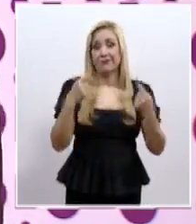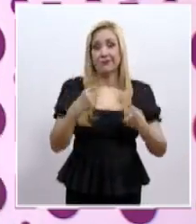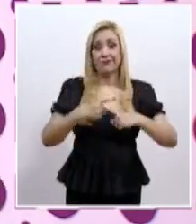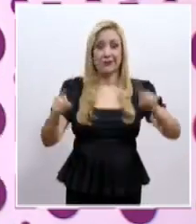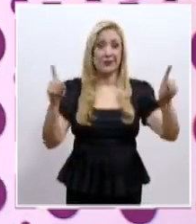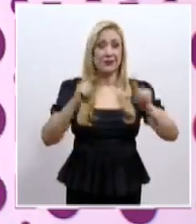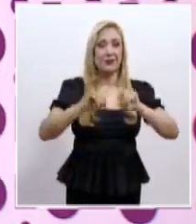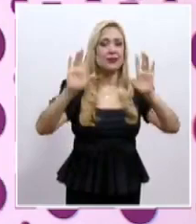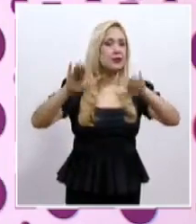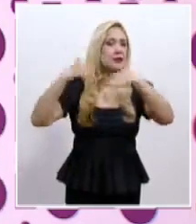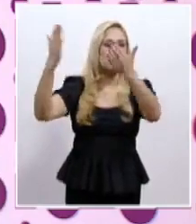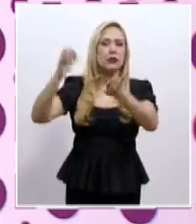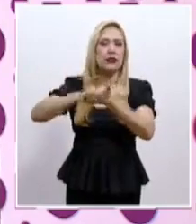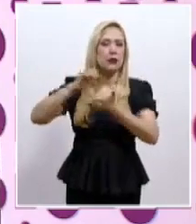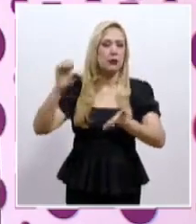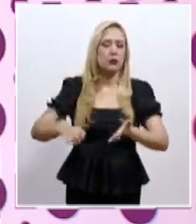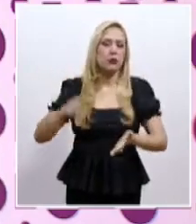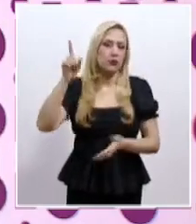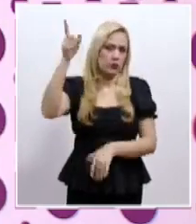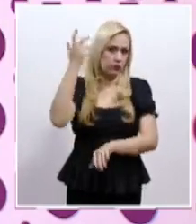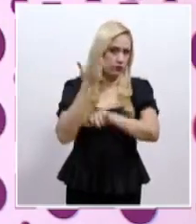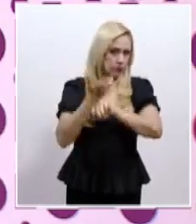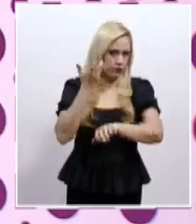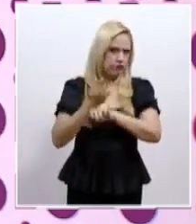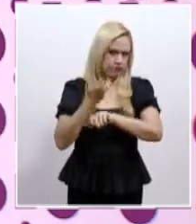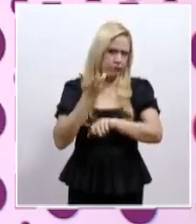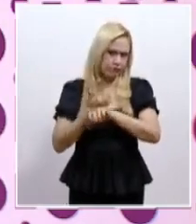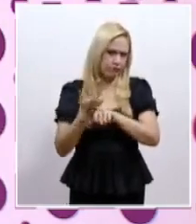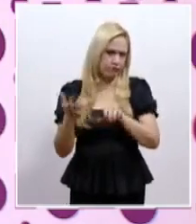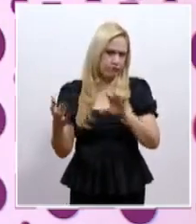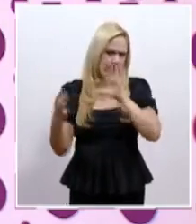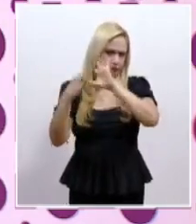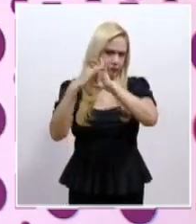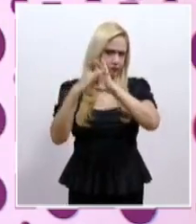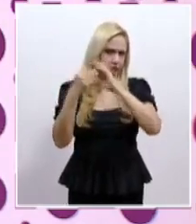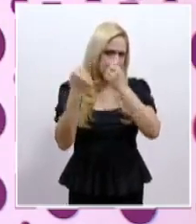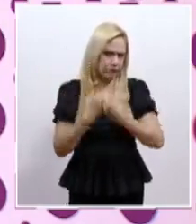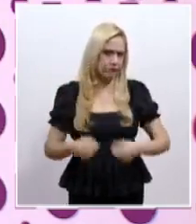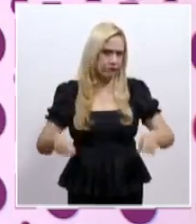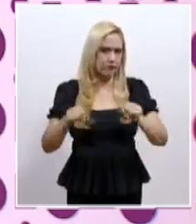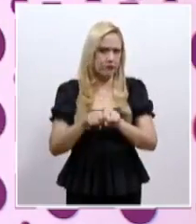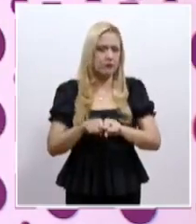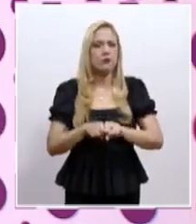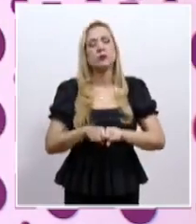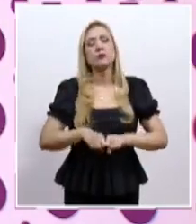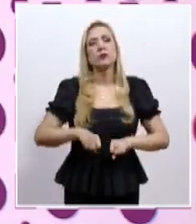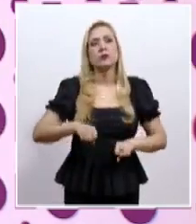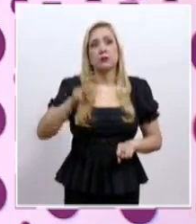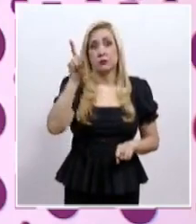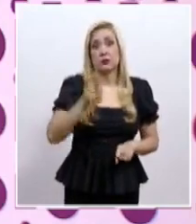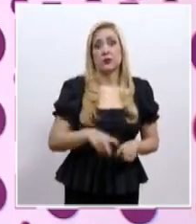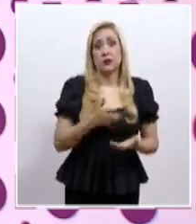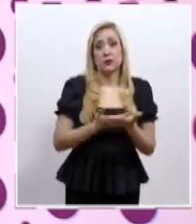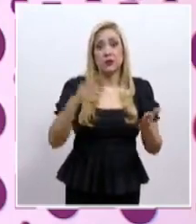de afuera. Por ejemplo, nuestro socio comercial más importante actualmente está pasando por un periodo con muy poco o